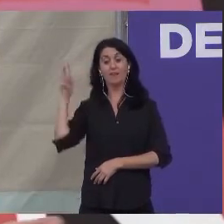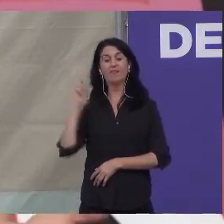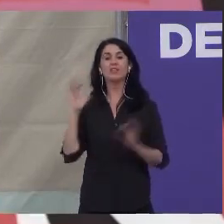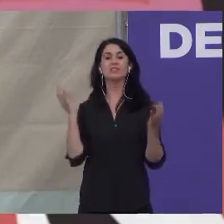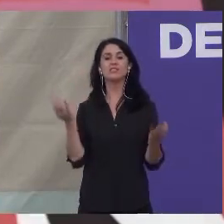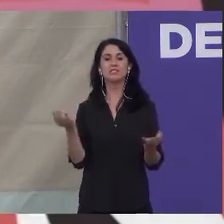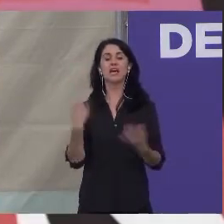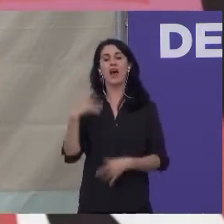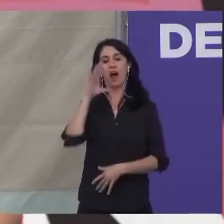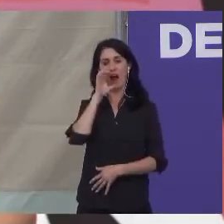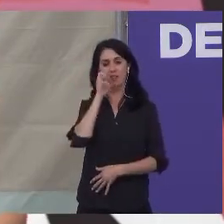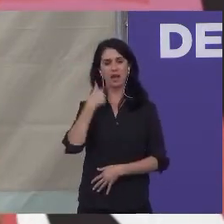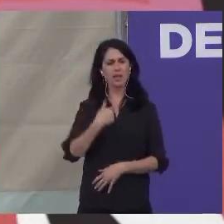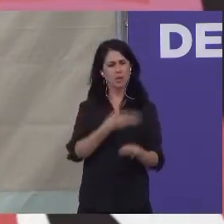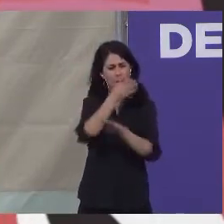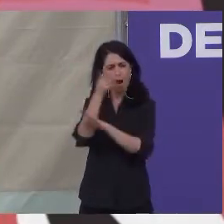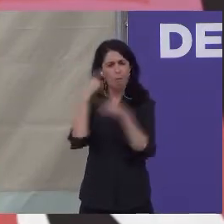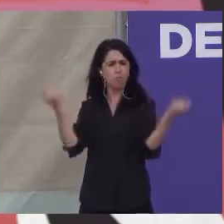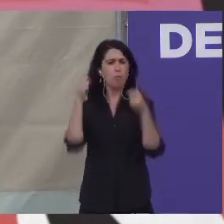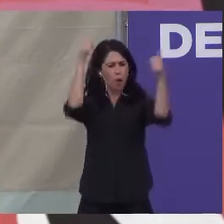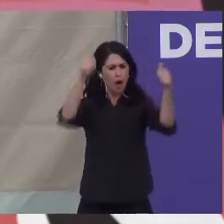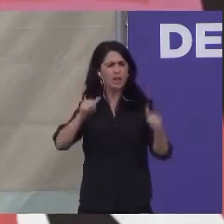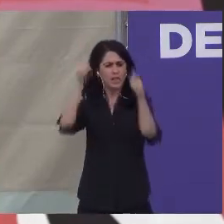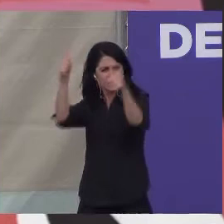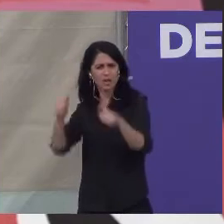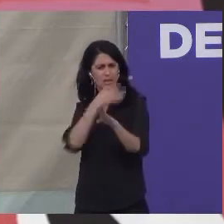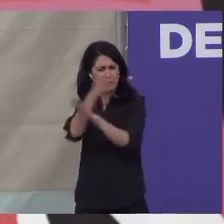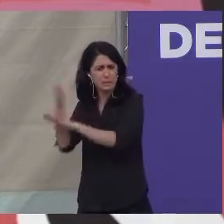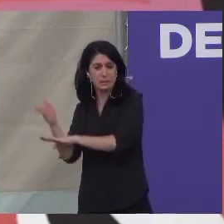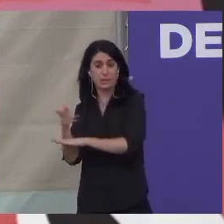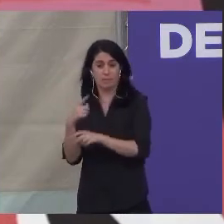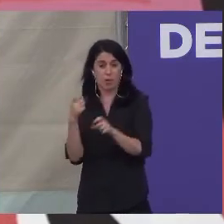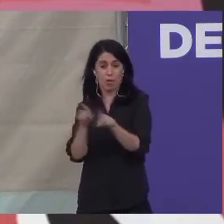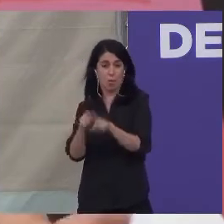campaña y pegando carteles como todos vosotras y vosotras, currando como nadie.